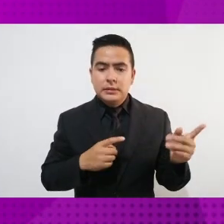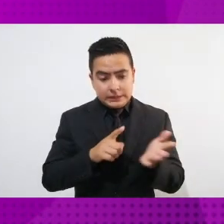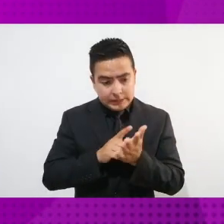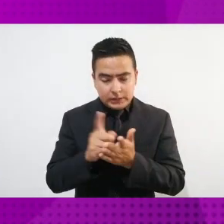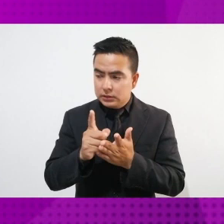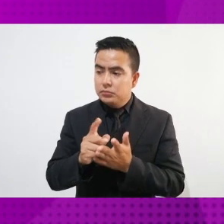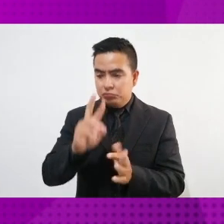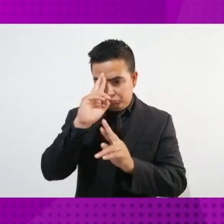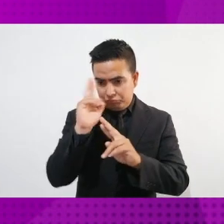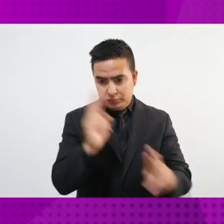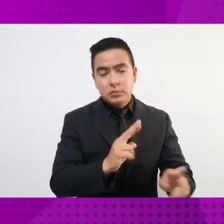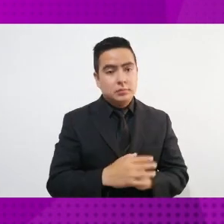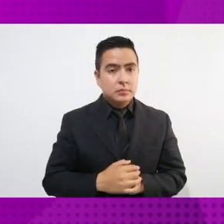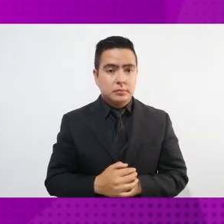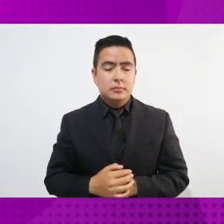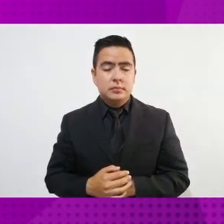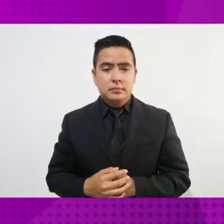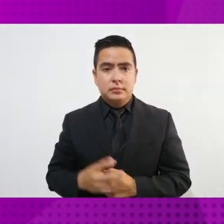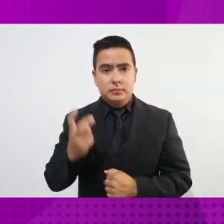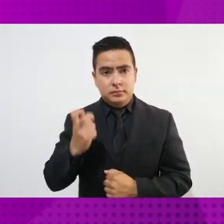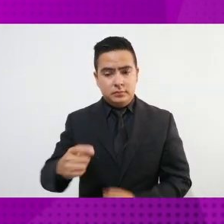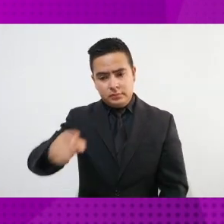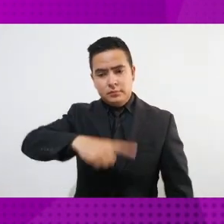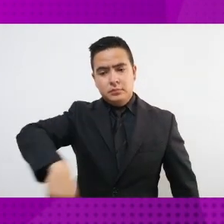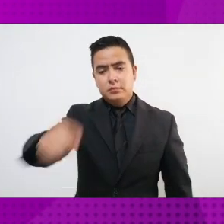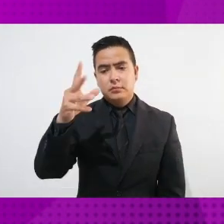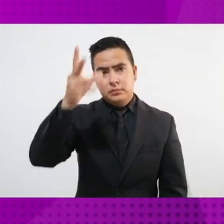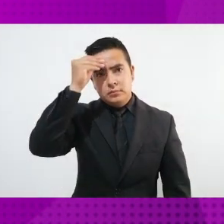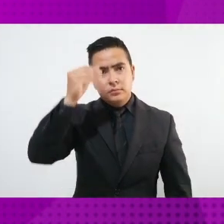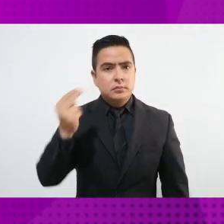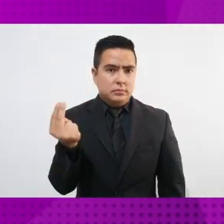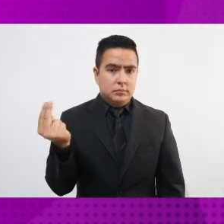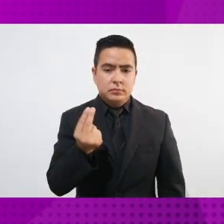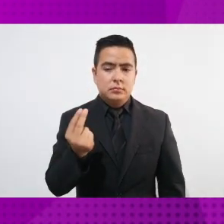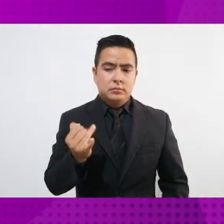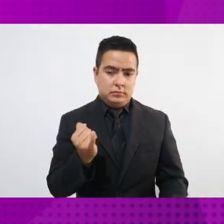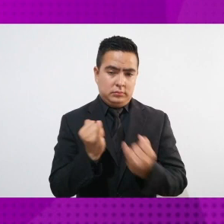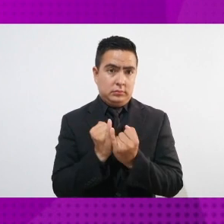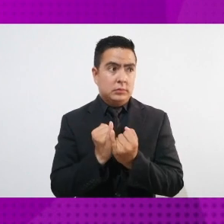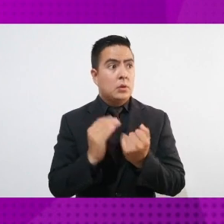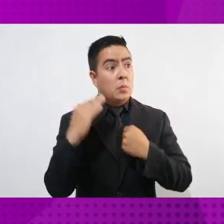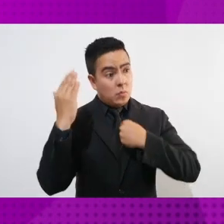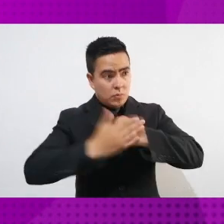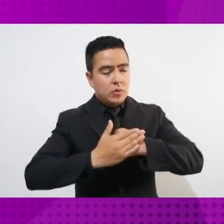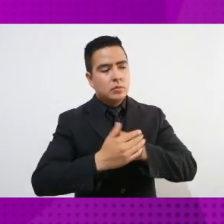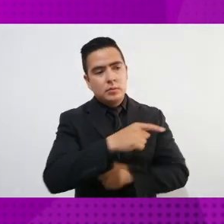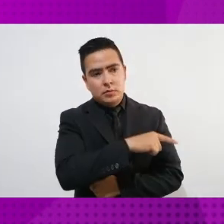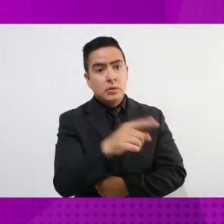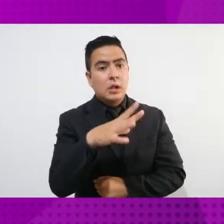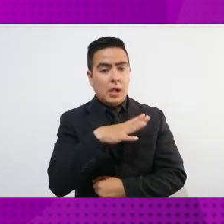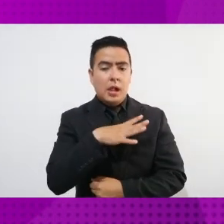que fue en su momento emitida para integrar este parlamento local, y luego también respetar la voluntad ciudadana que